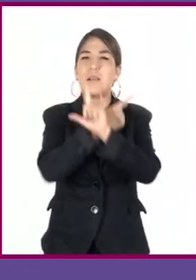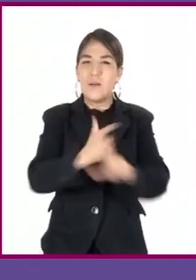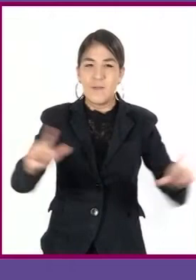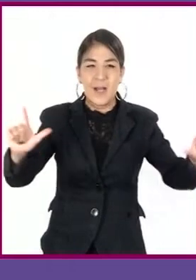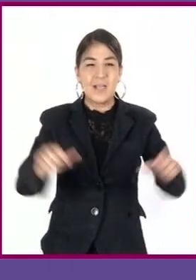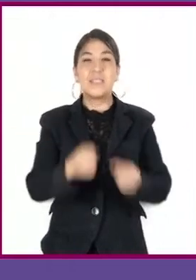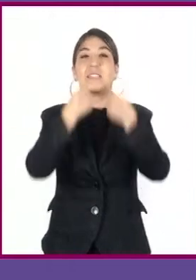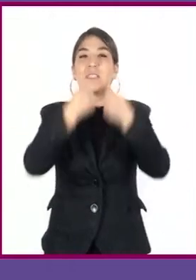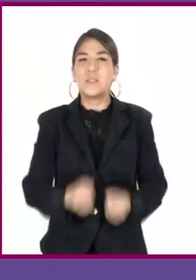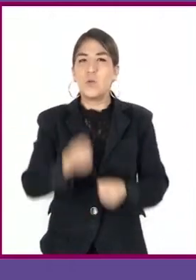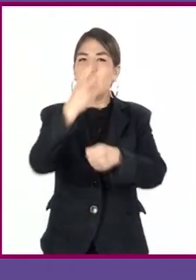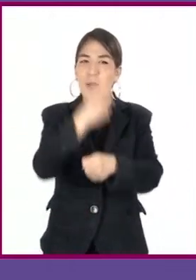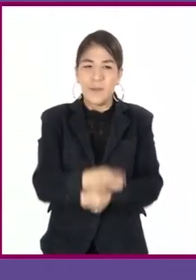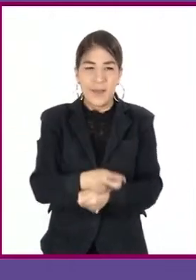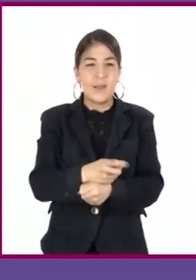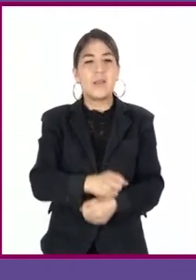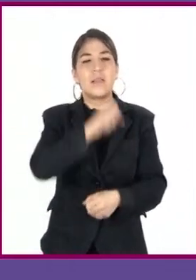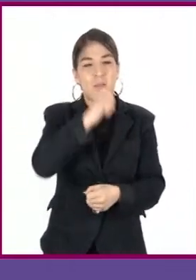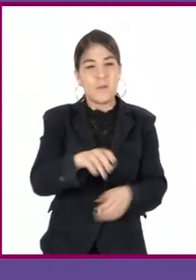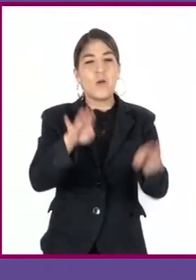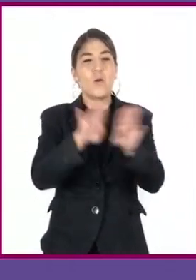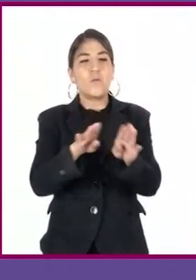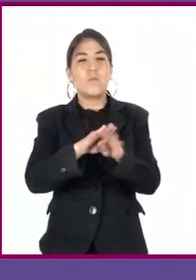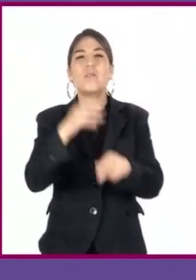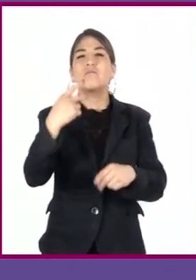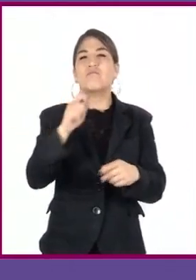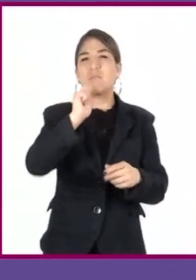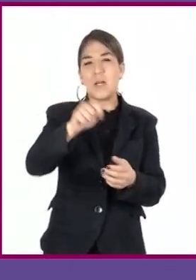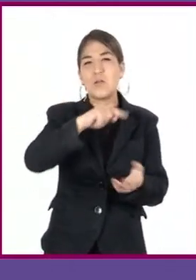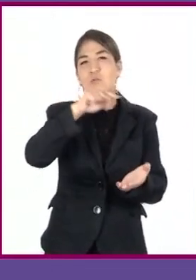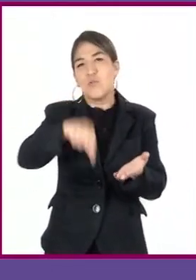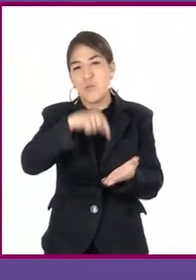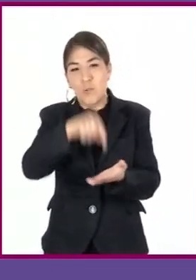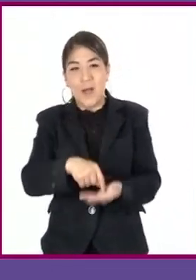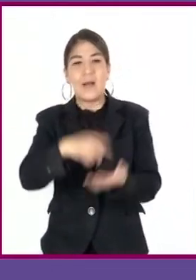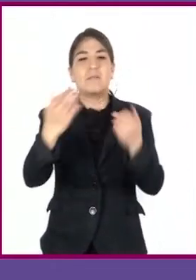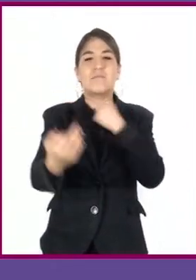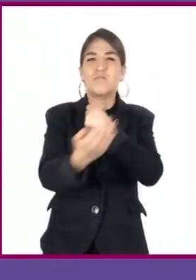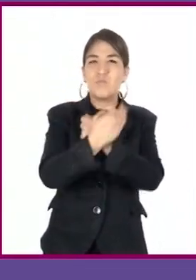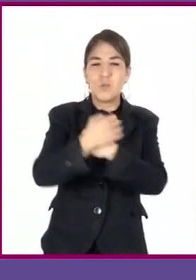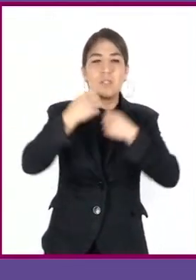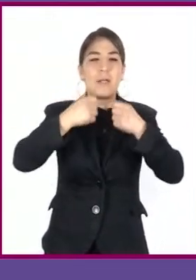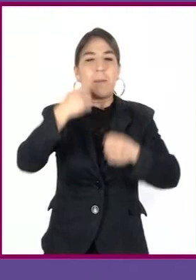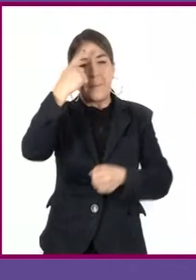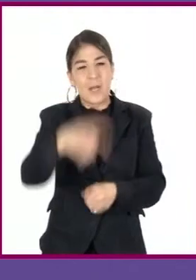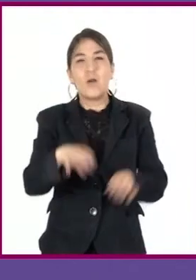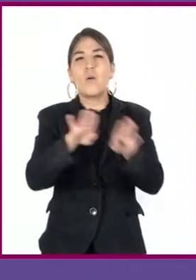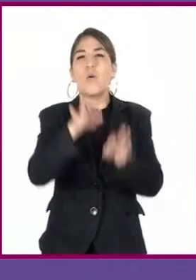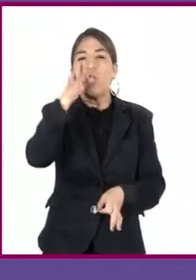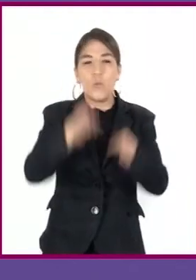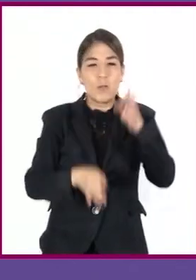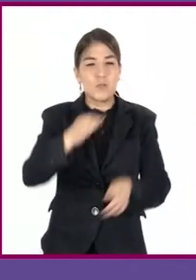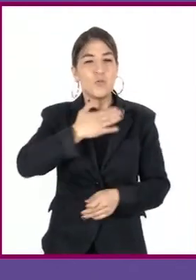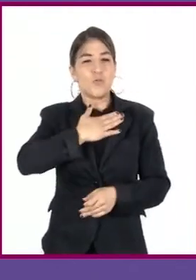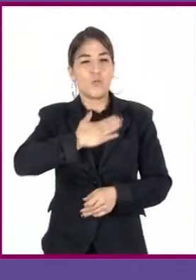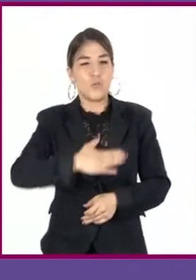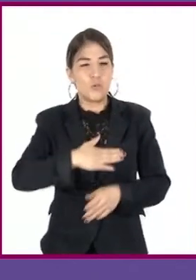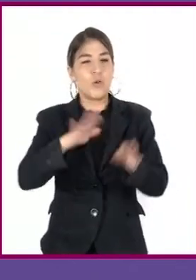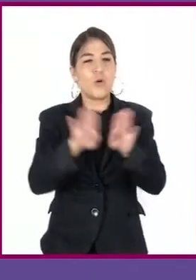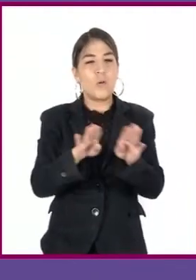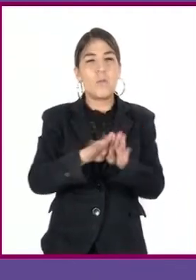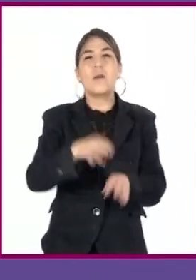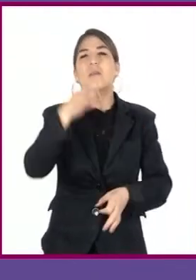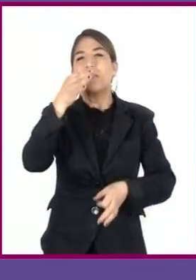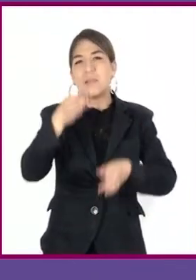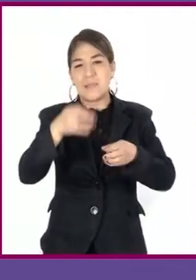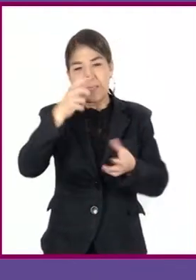a la privacidad y a la propiedad. Derecho de acceso a la justicia y a un juicio justo. Derecho de